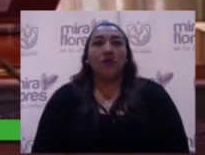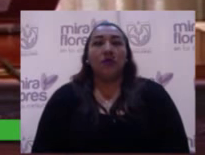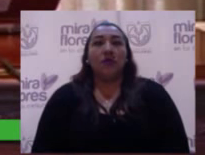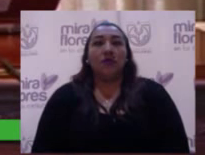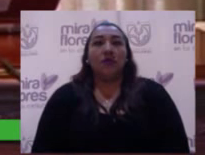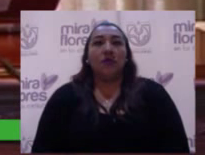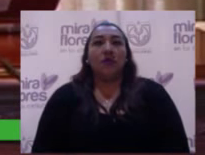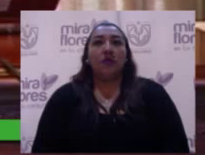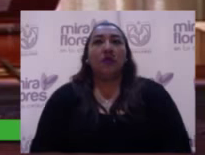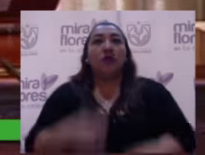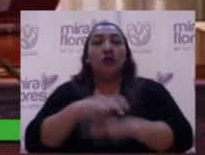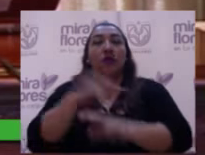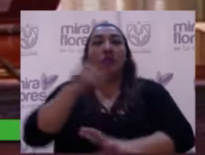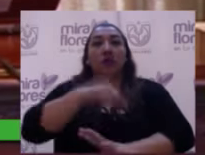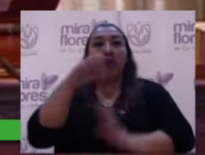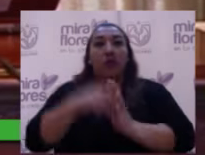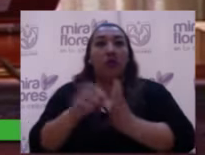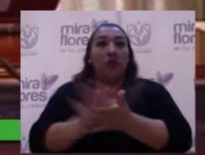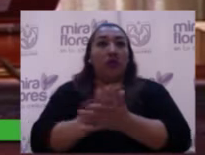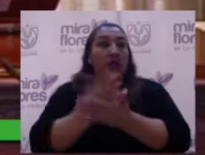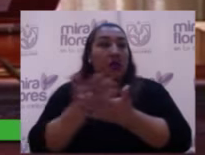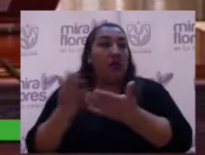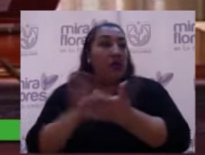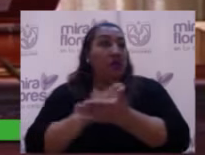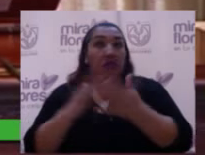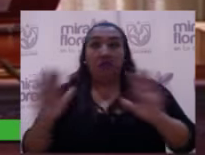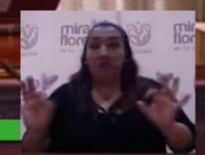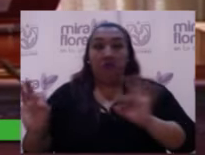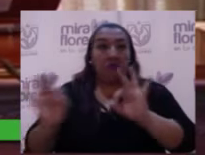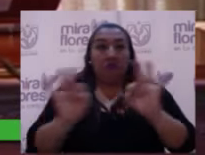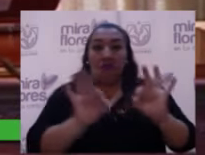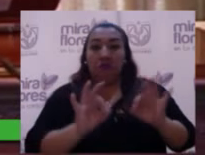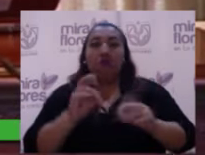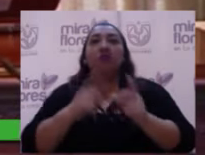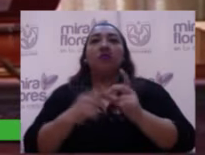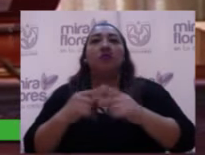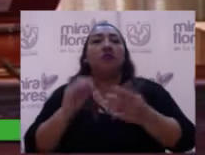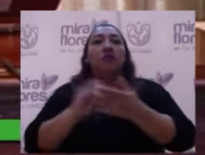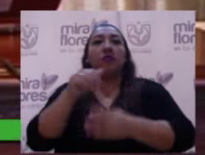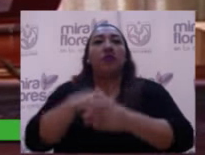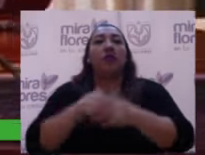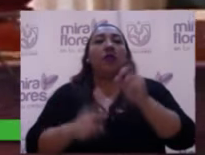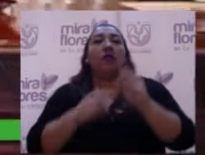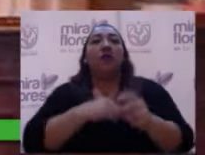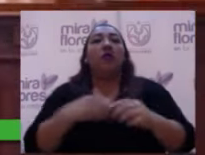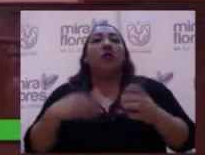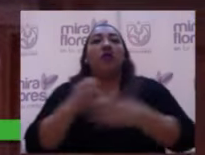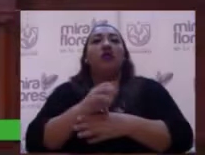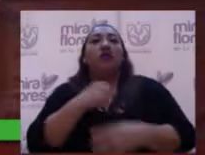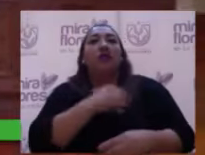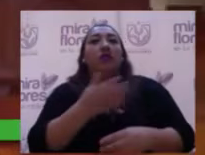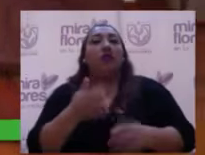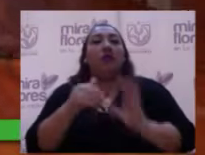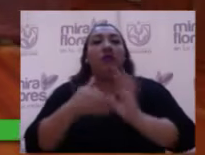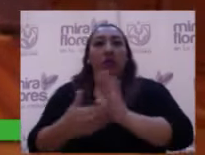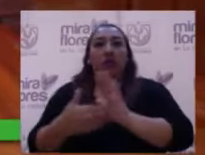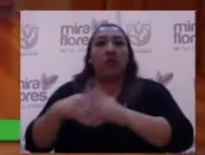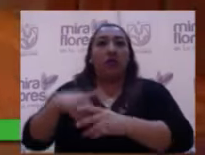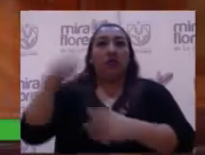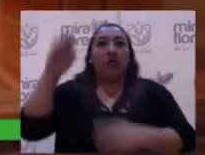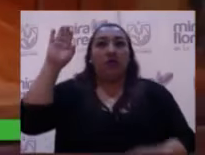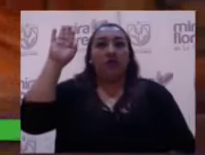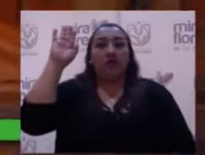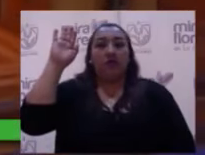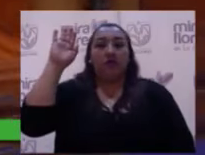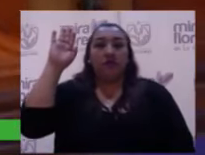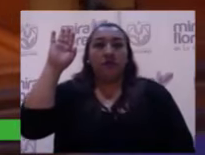este proyecto? Si no hay expresiones en ese sentido, vamos a proceder al voto. Aquellos miembros del Consejo que estén a favor, si no se expresan, la señal de